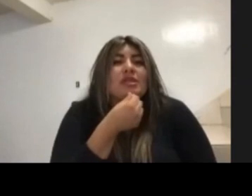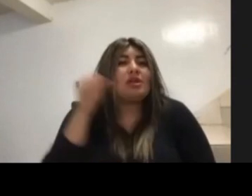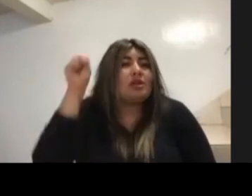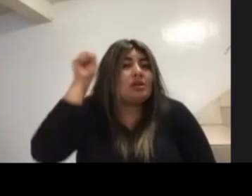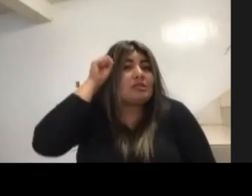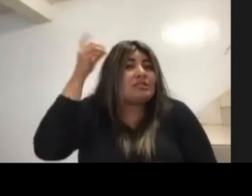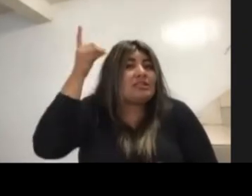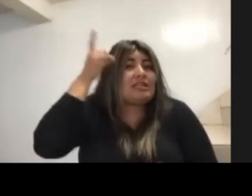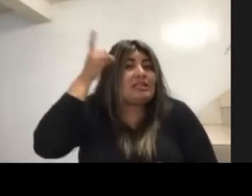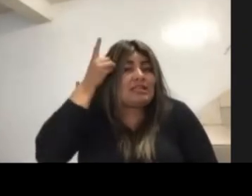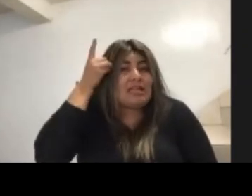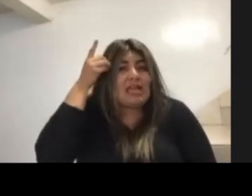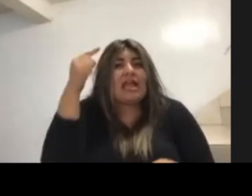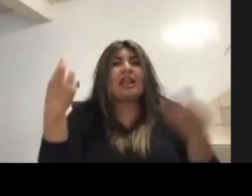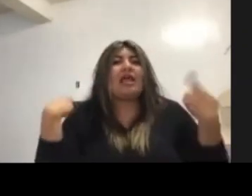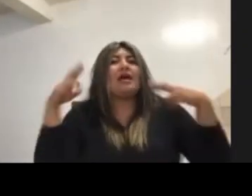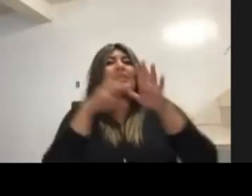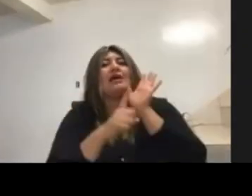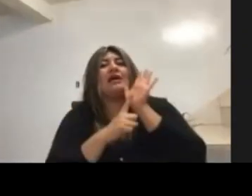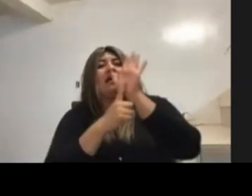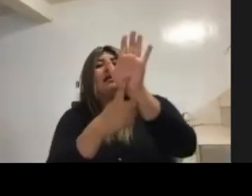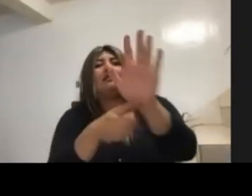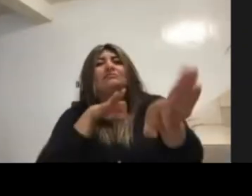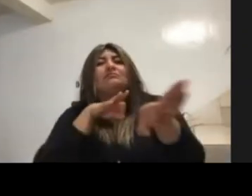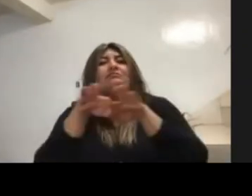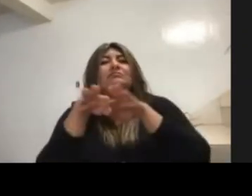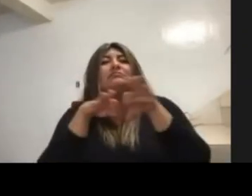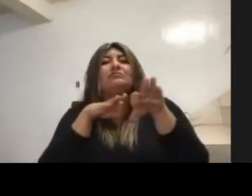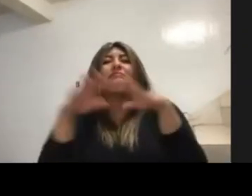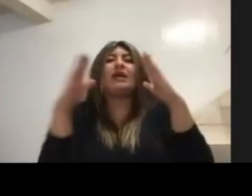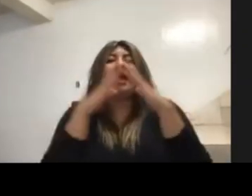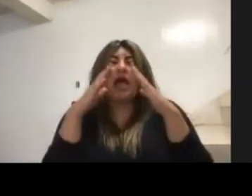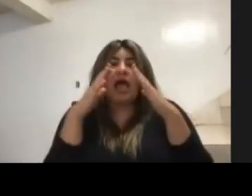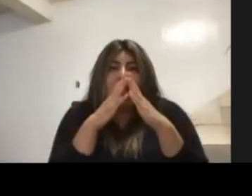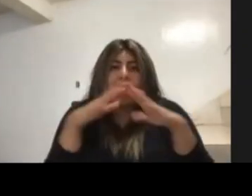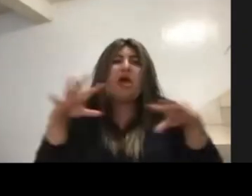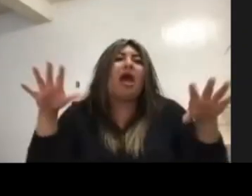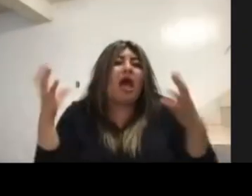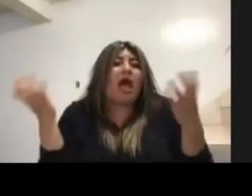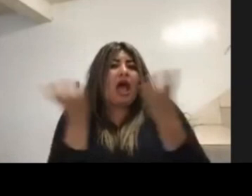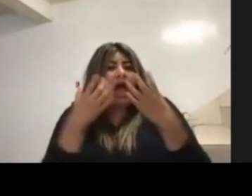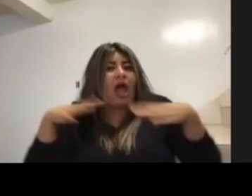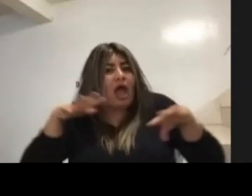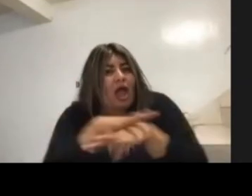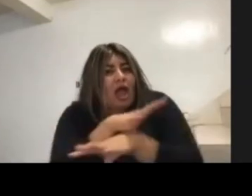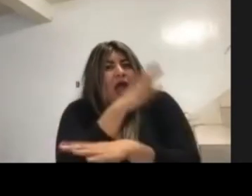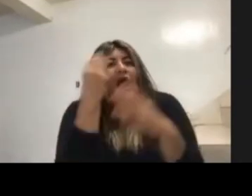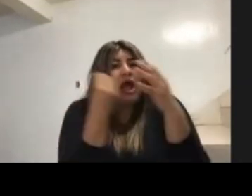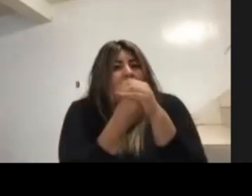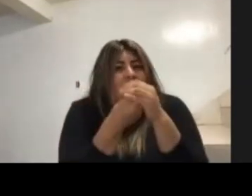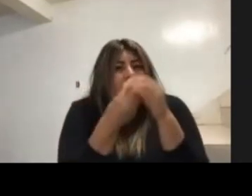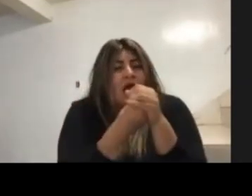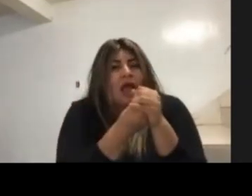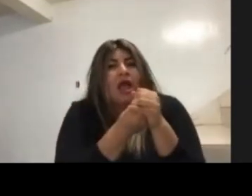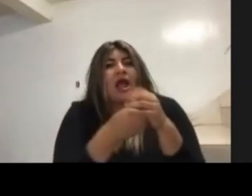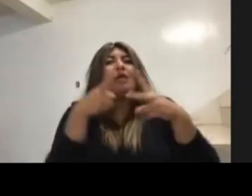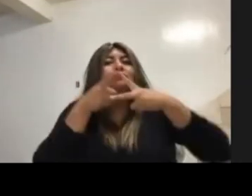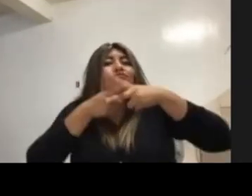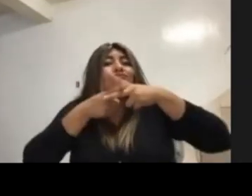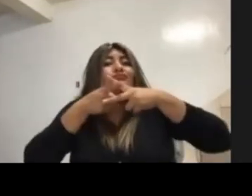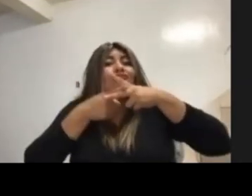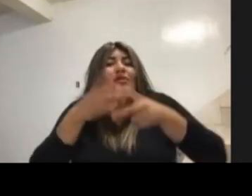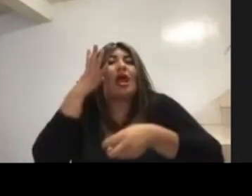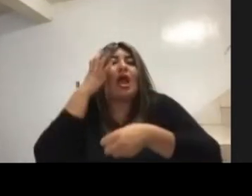mandando trabajos a casa, haciendo los ajustes curriculares de operaciones matemáticas. Obviamente en cuarto están